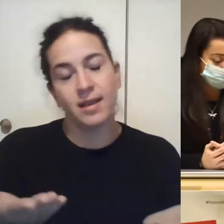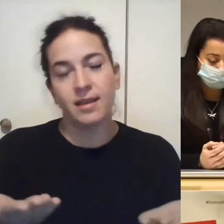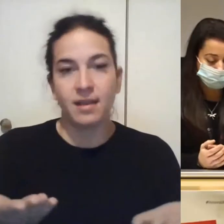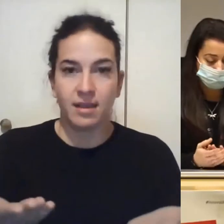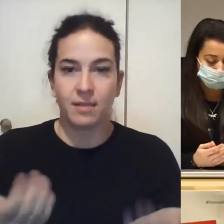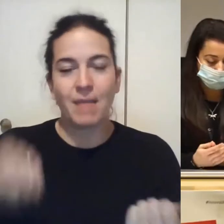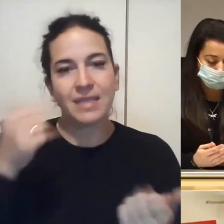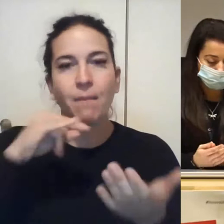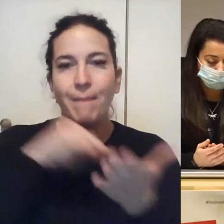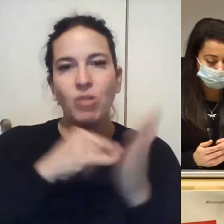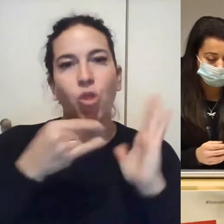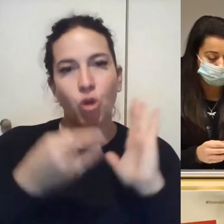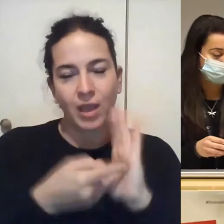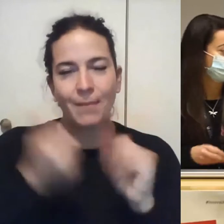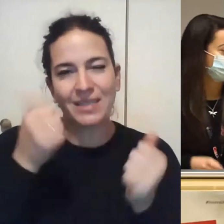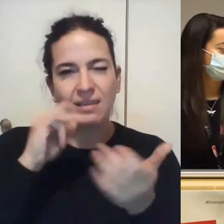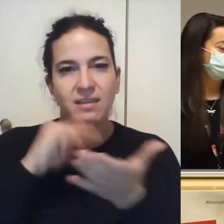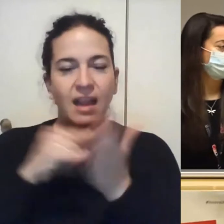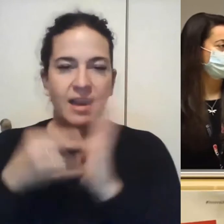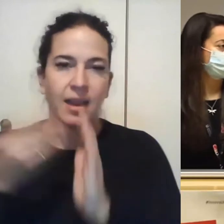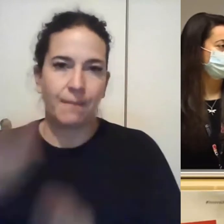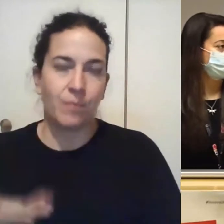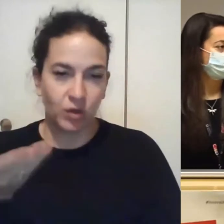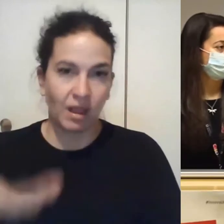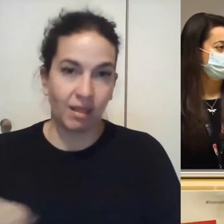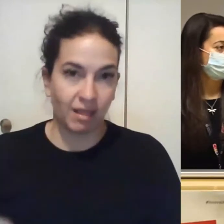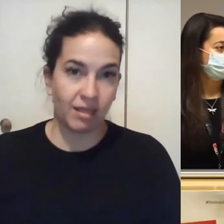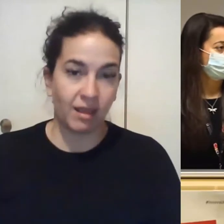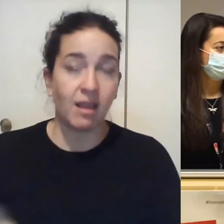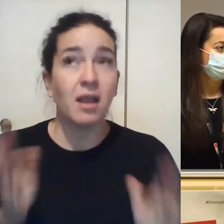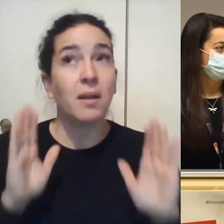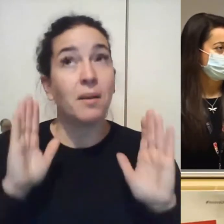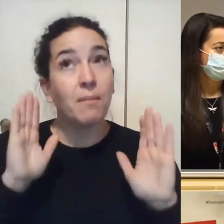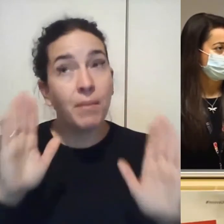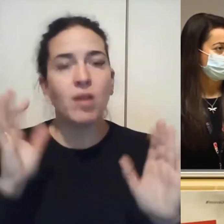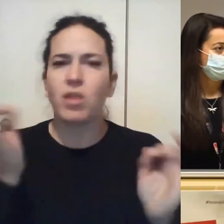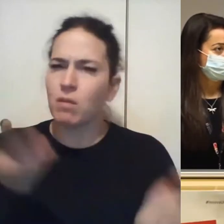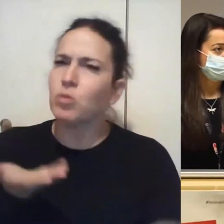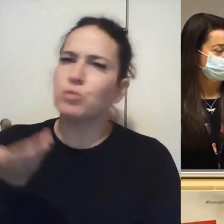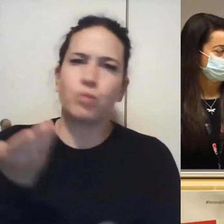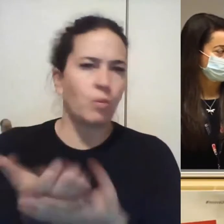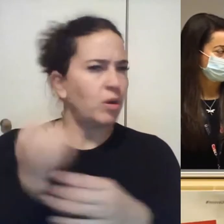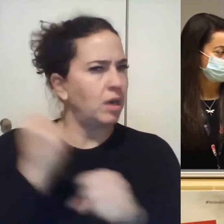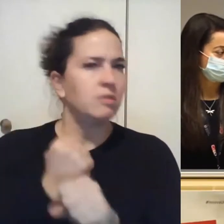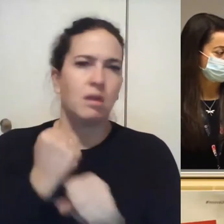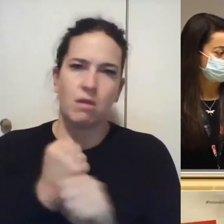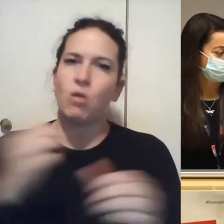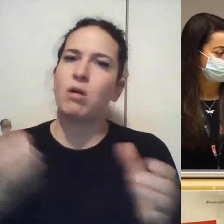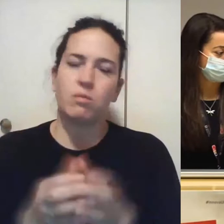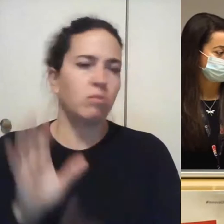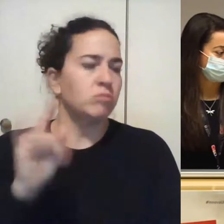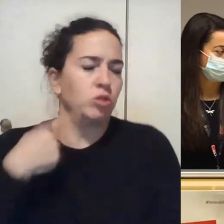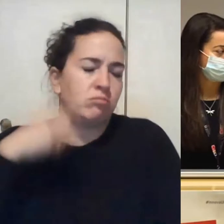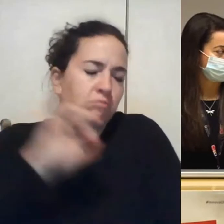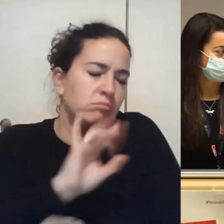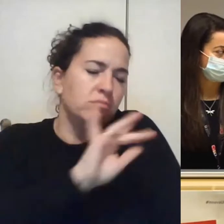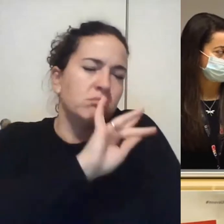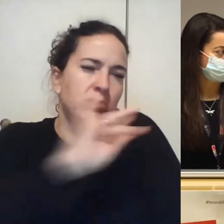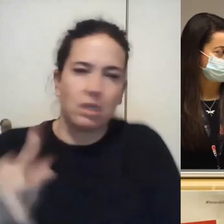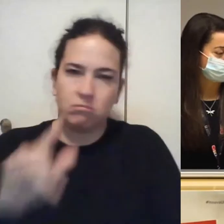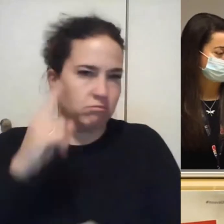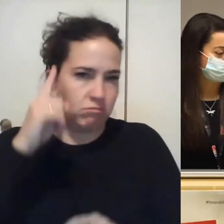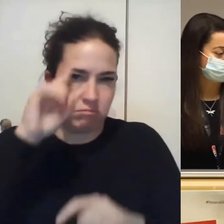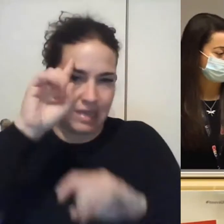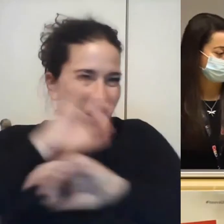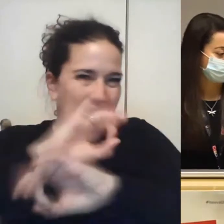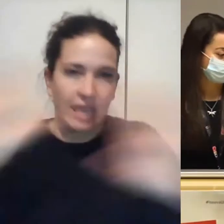más metodológica, más técnica importante, pero que hay que proponer trabajos en equipo, vamos, lo tengo clarísimo, y en